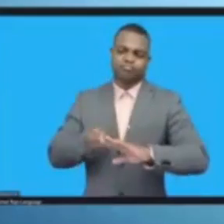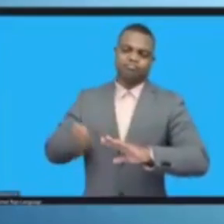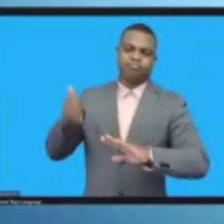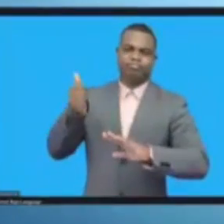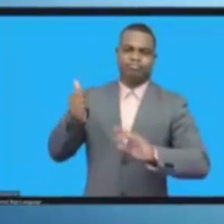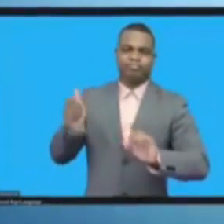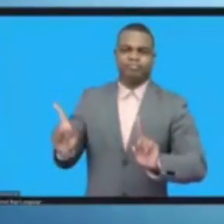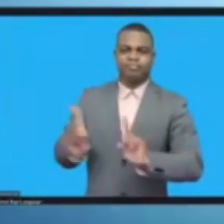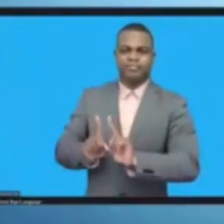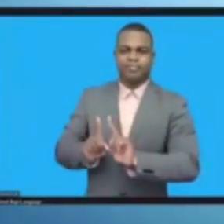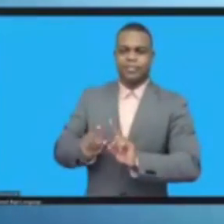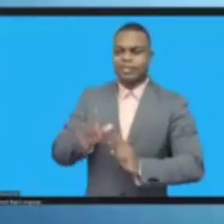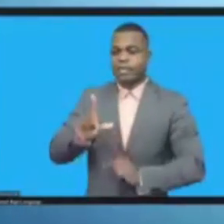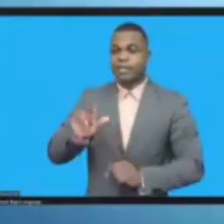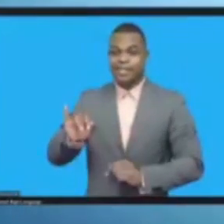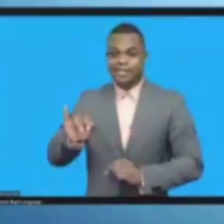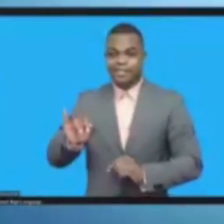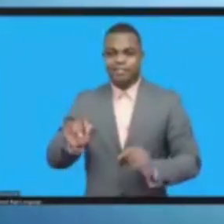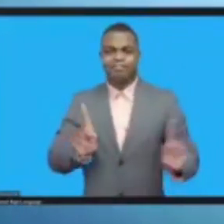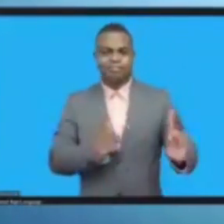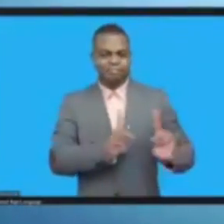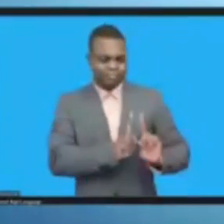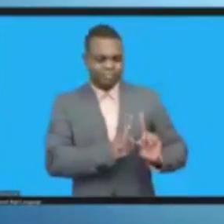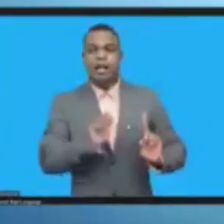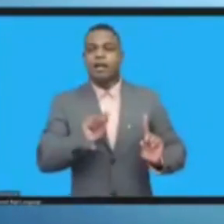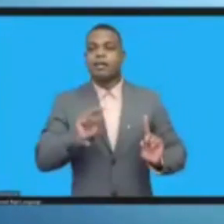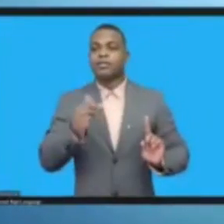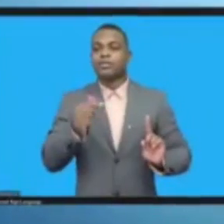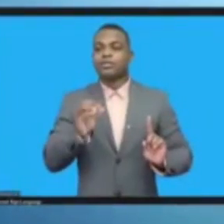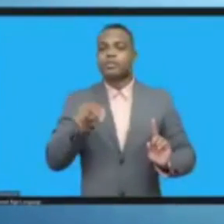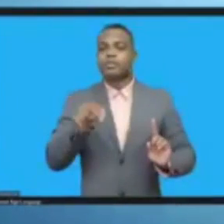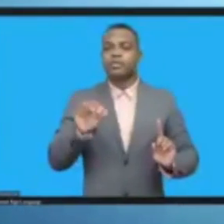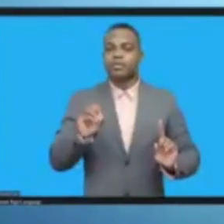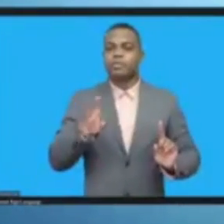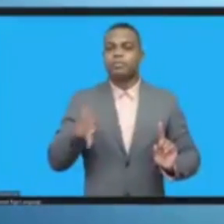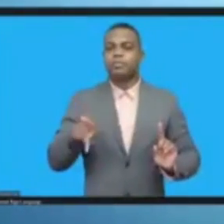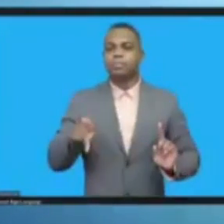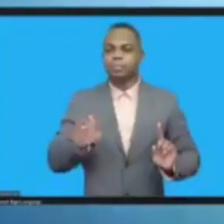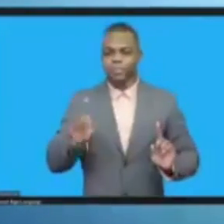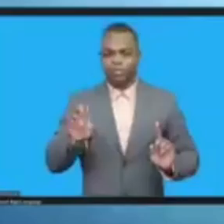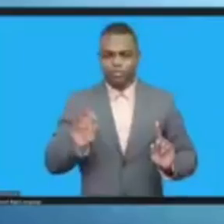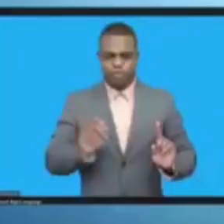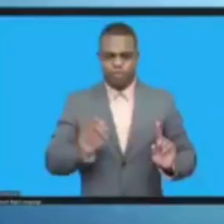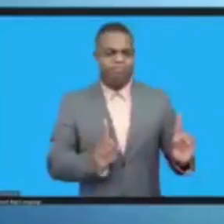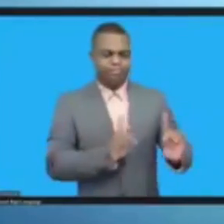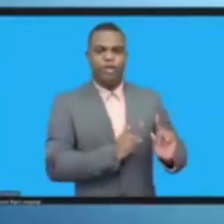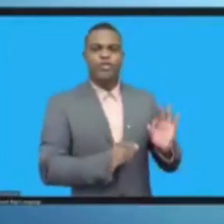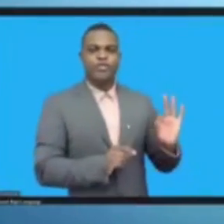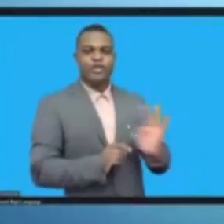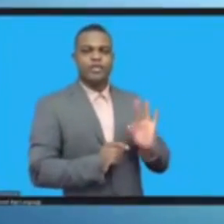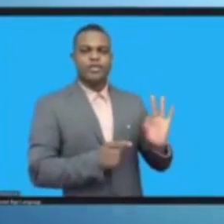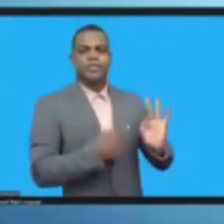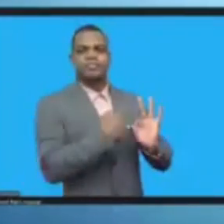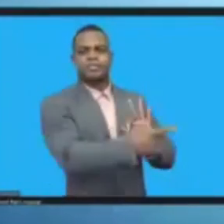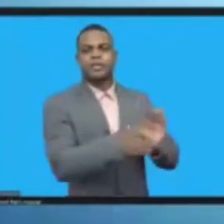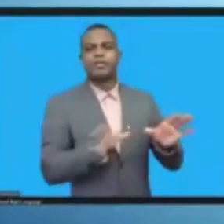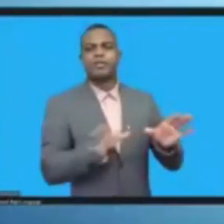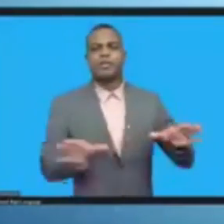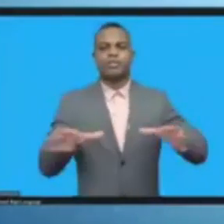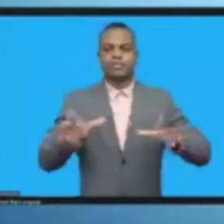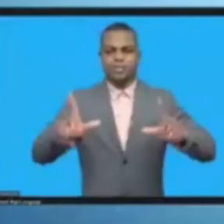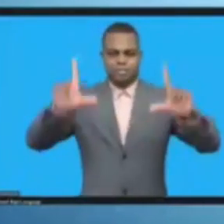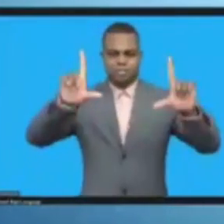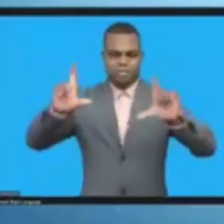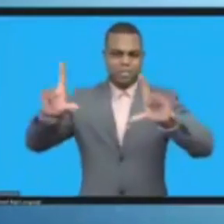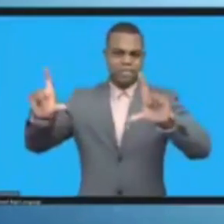una fotografía grupal antes de que su excelencia el Primer Ministro deba dejar la sala señoras